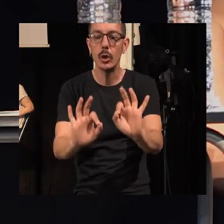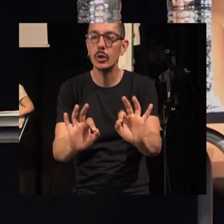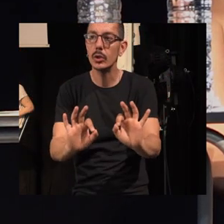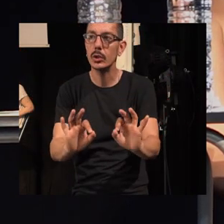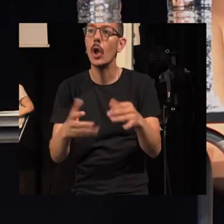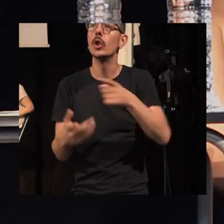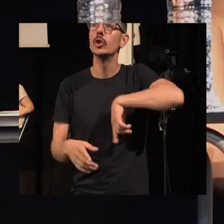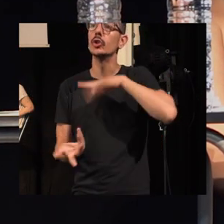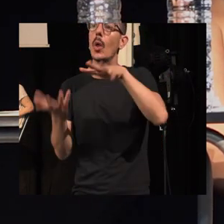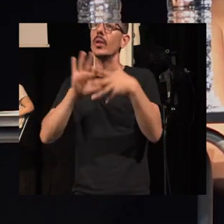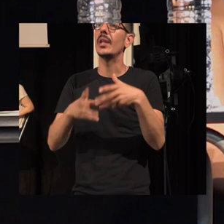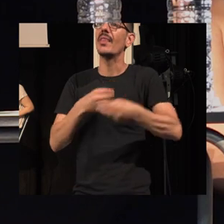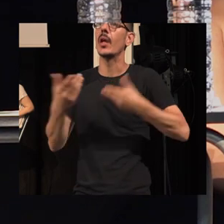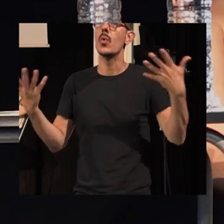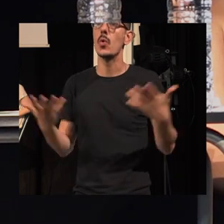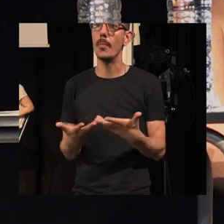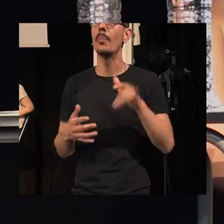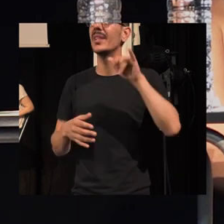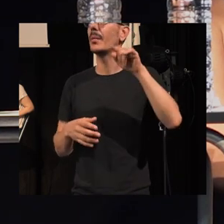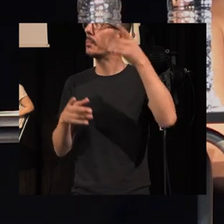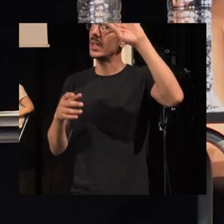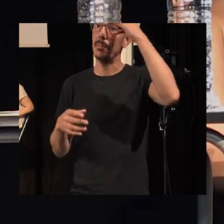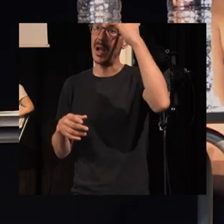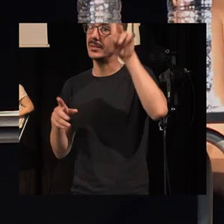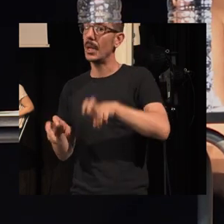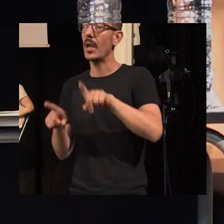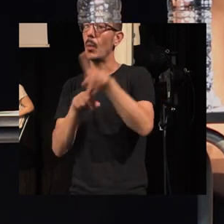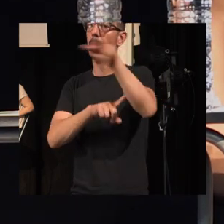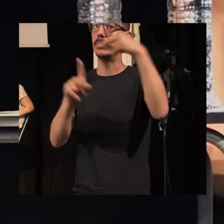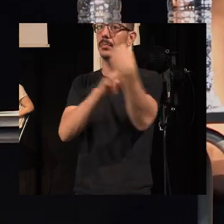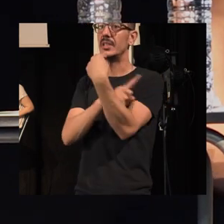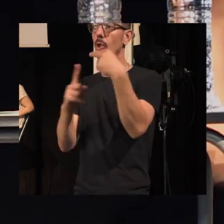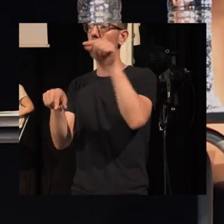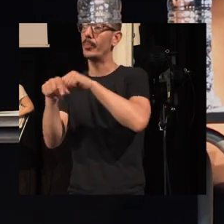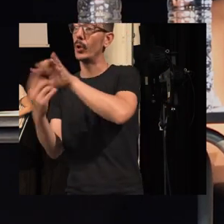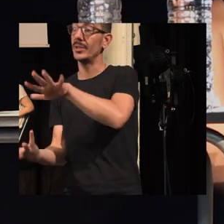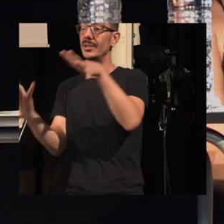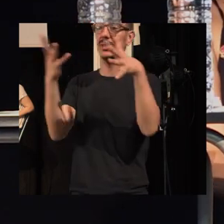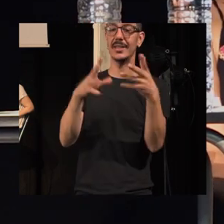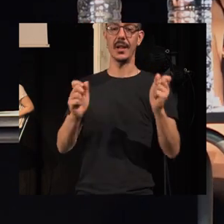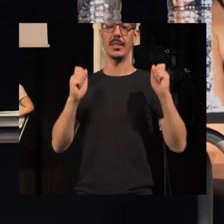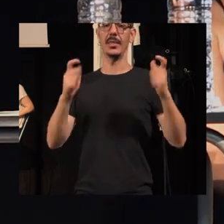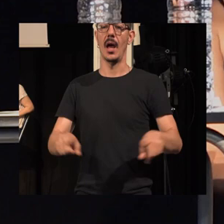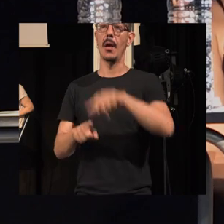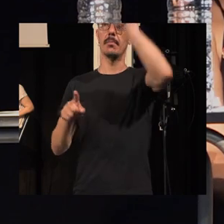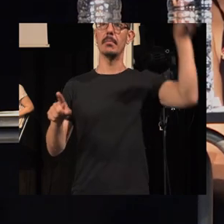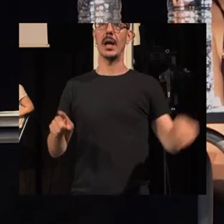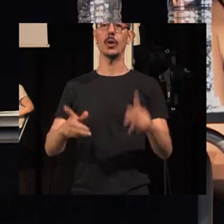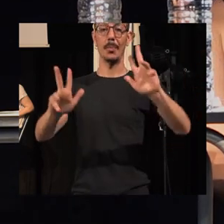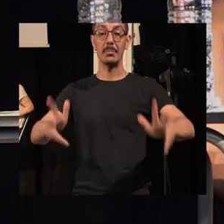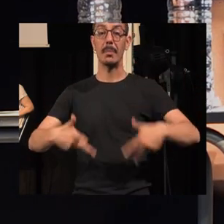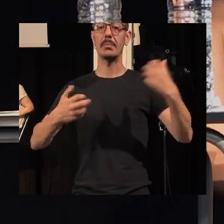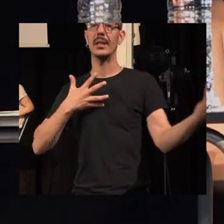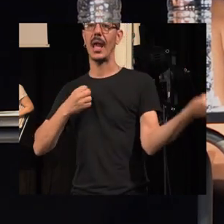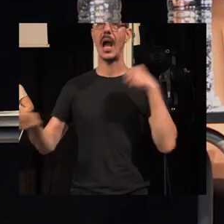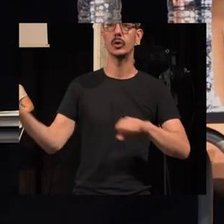una gran visión política, un gran marco político que permite actuar. Aún nos